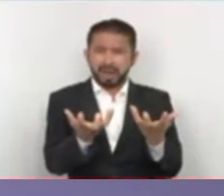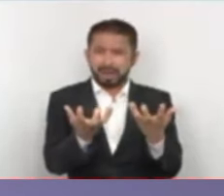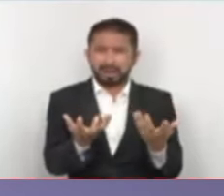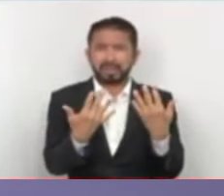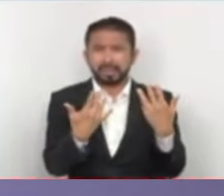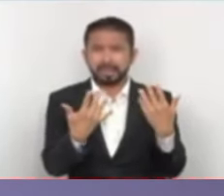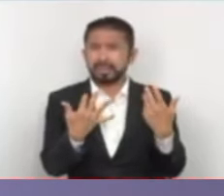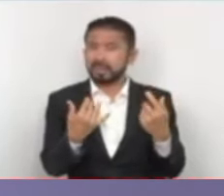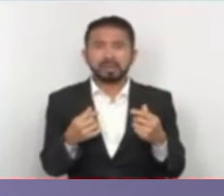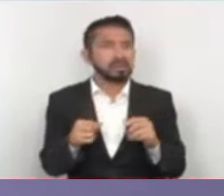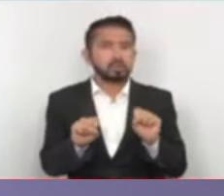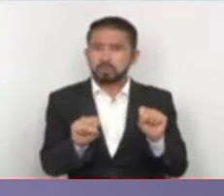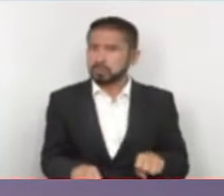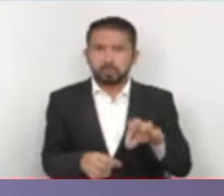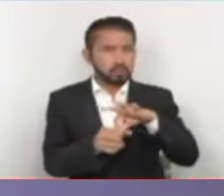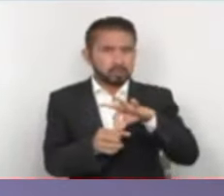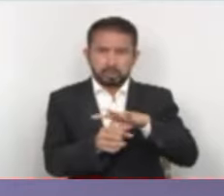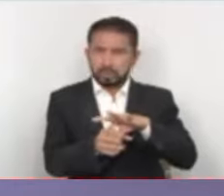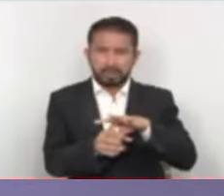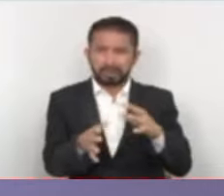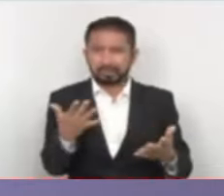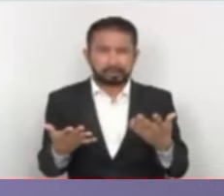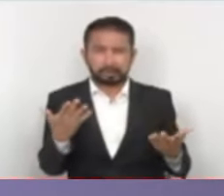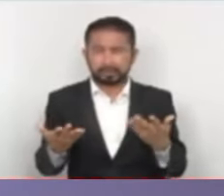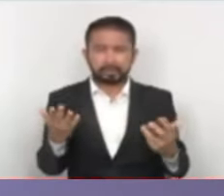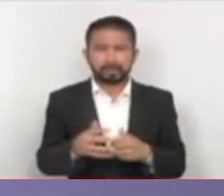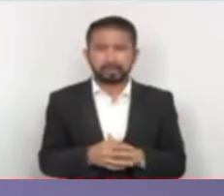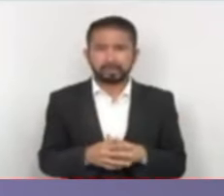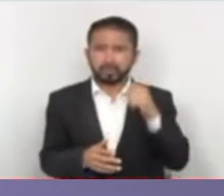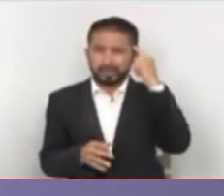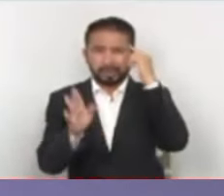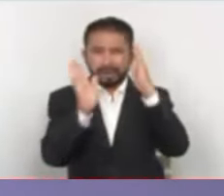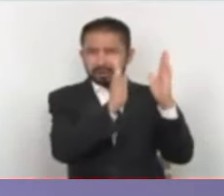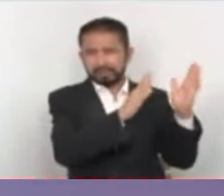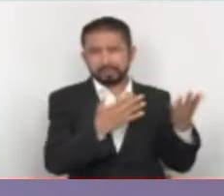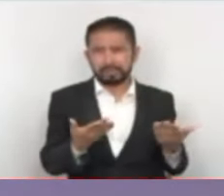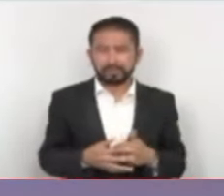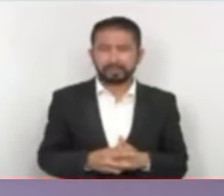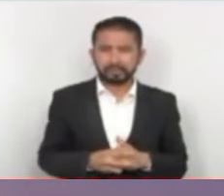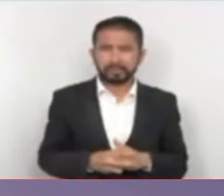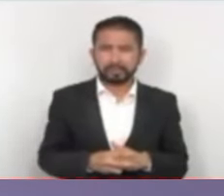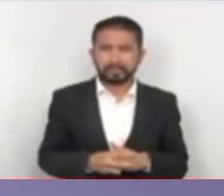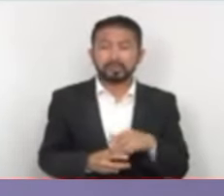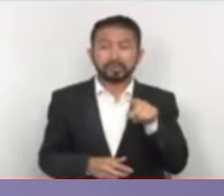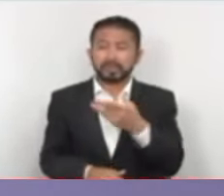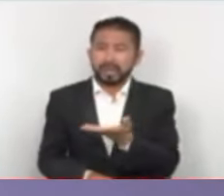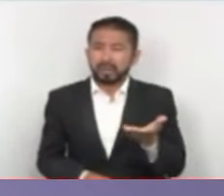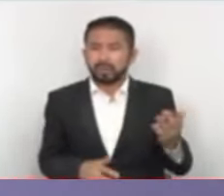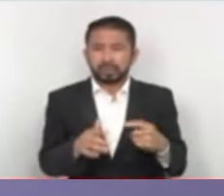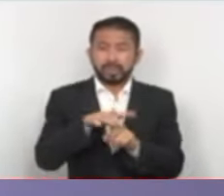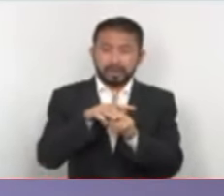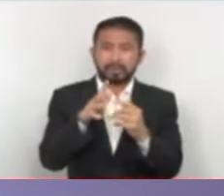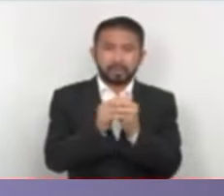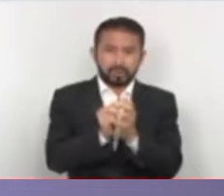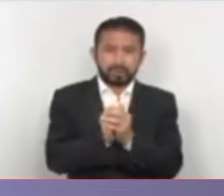esperando el poder votar. Bueno, no tenía mucha lógica eso. Entonces, basado en esas cosas que seguramente